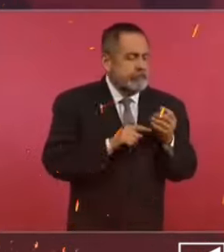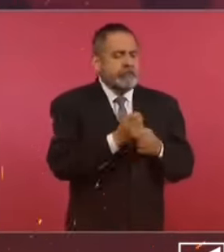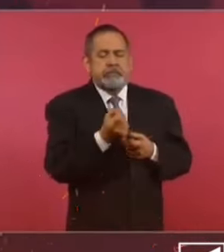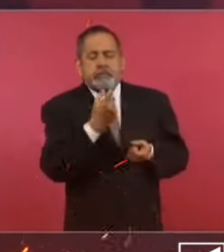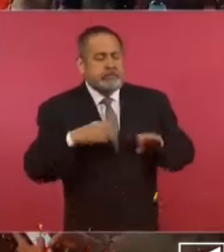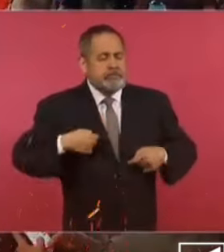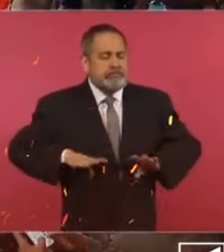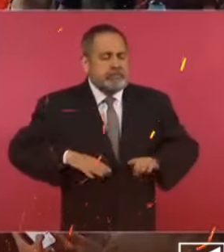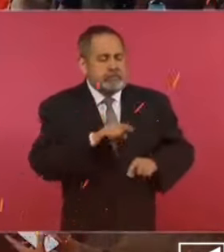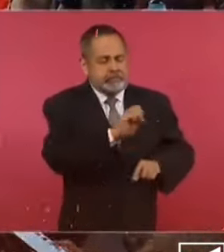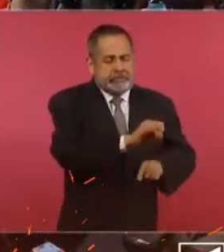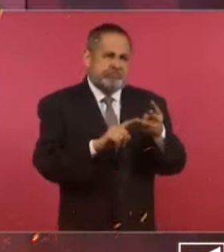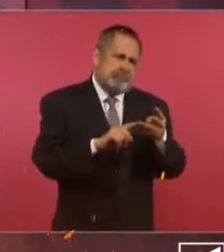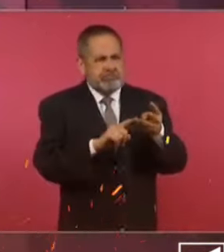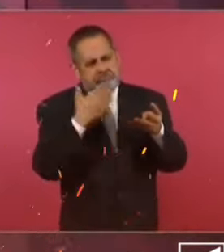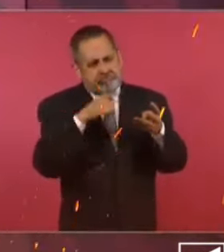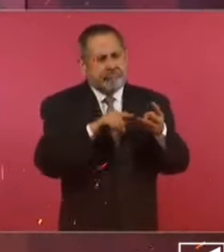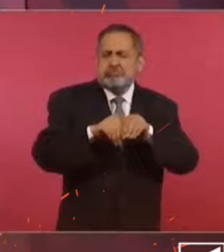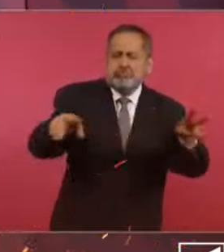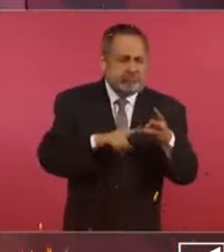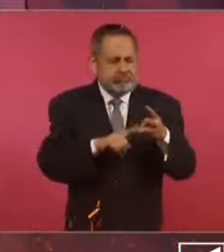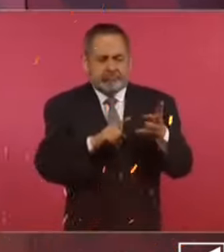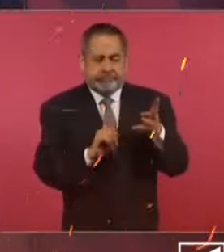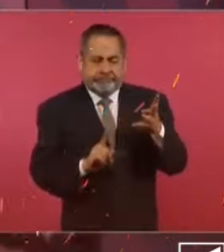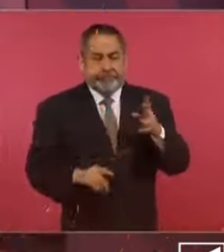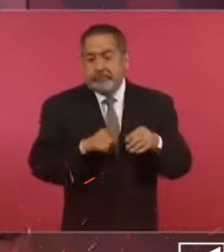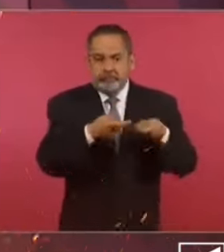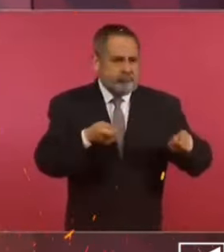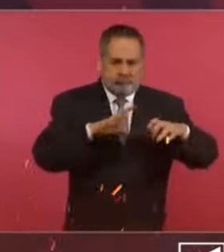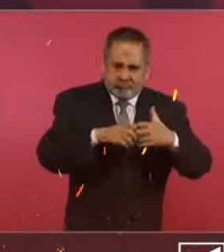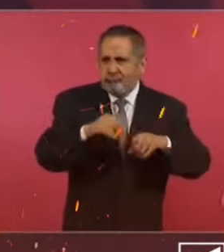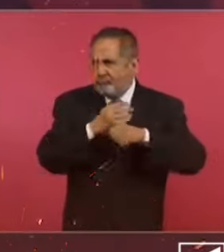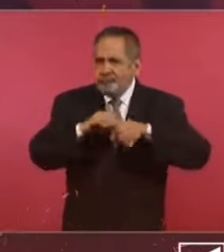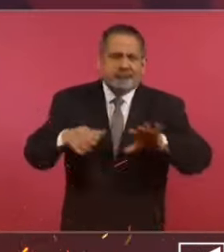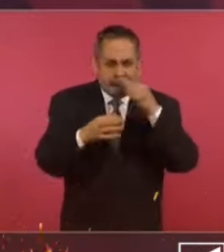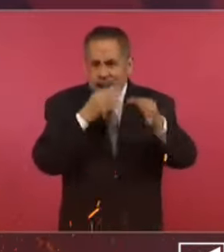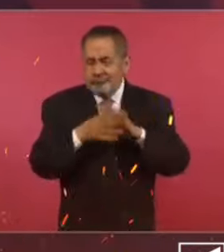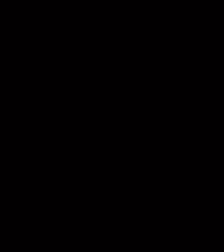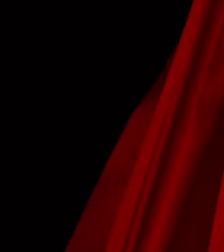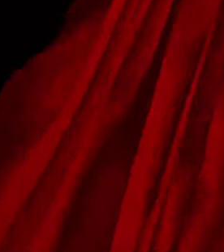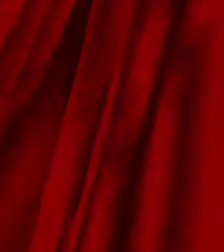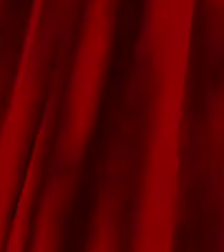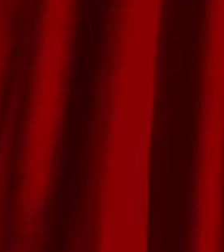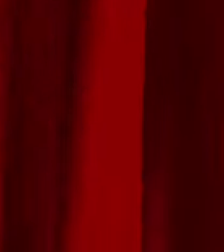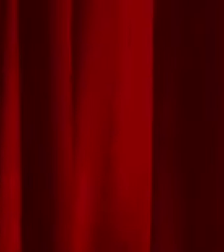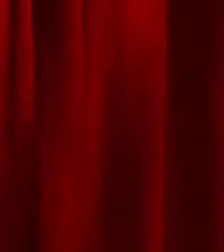lo que le convenía al régimen. Controlaban por entero a los medios.